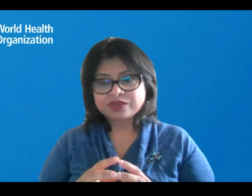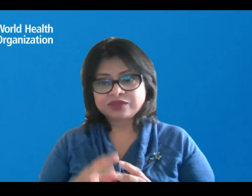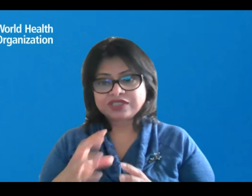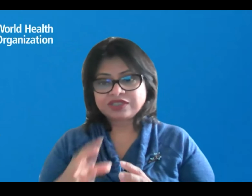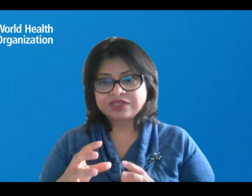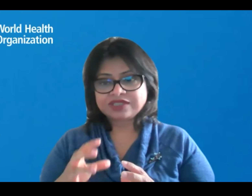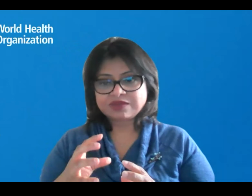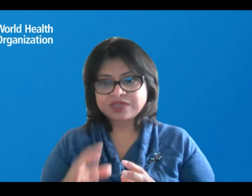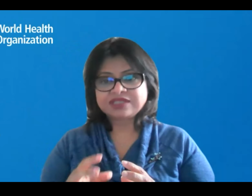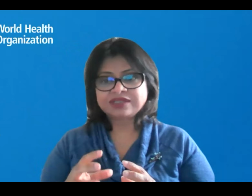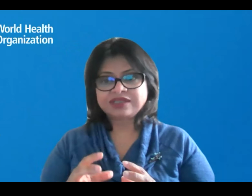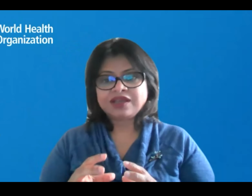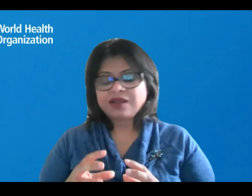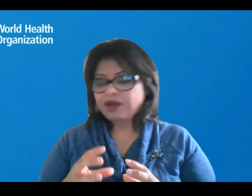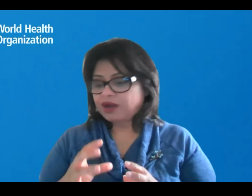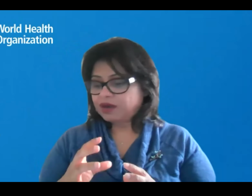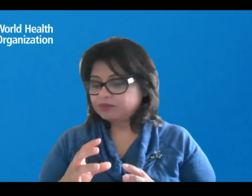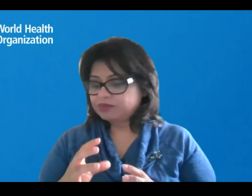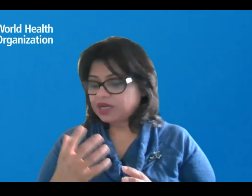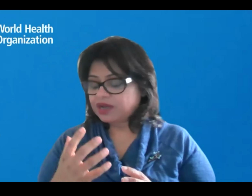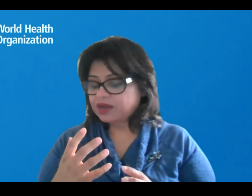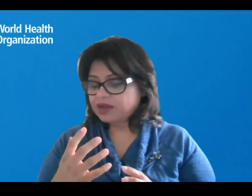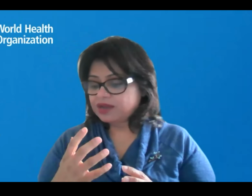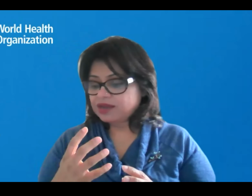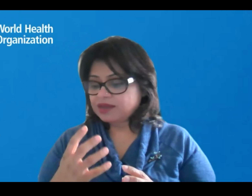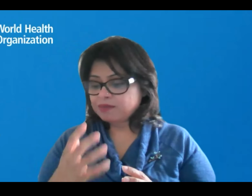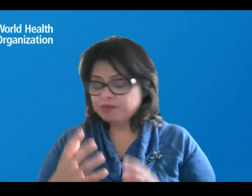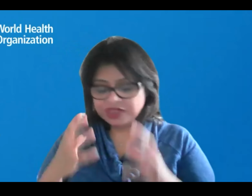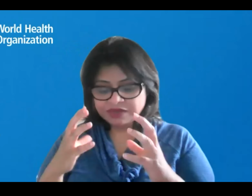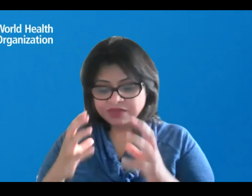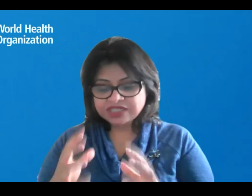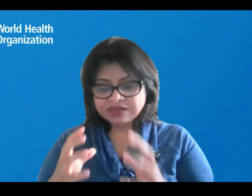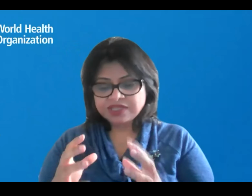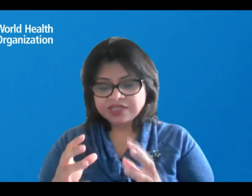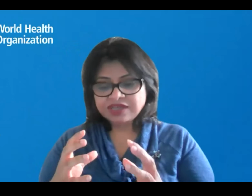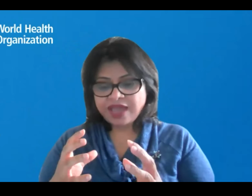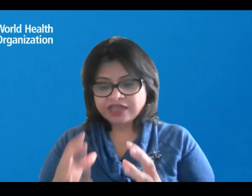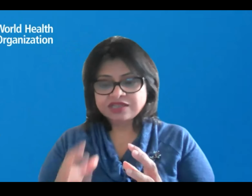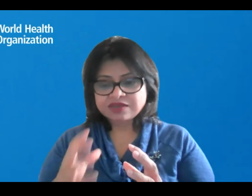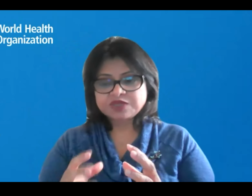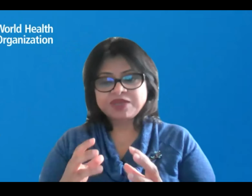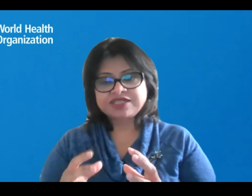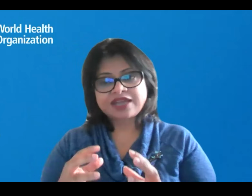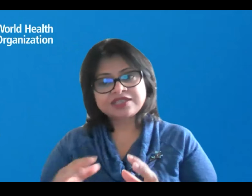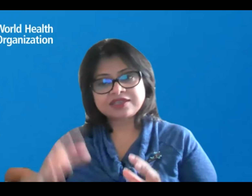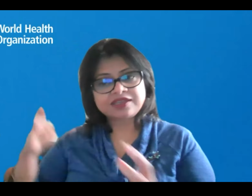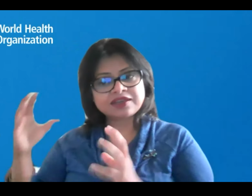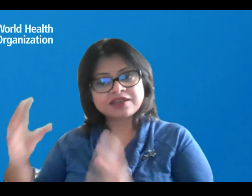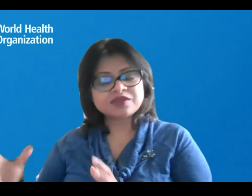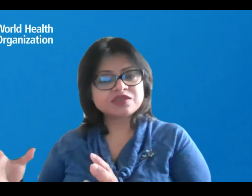es muy importante, es ver el motivo o,